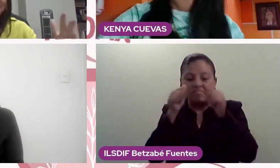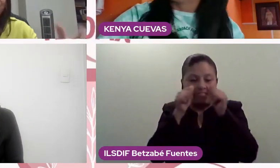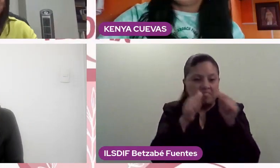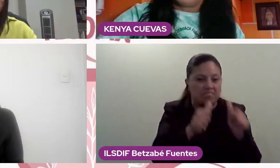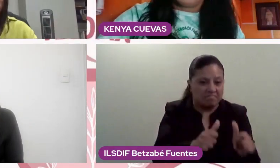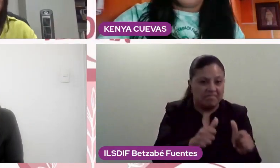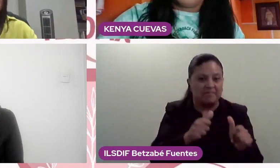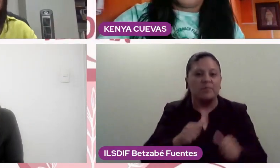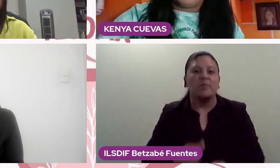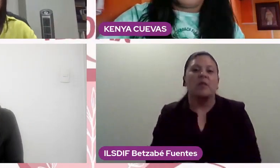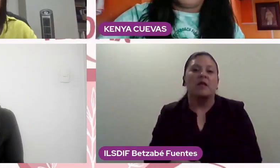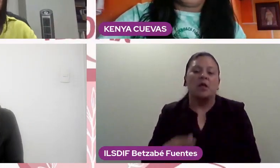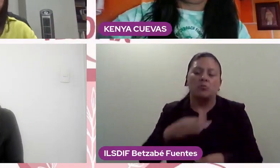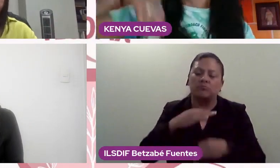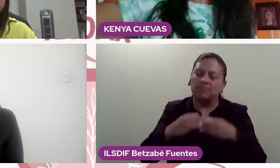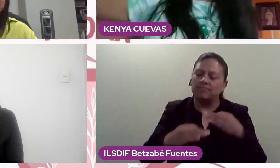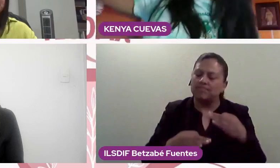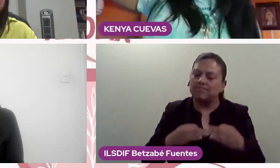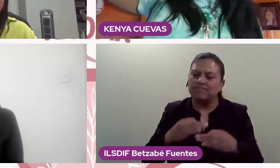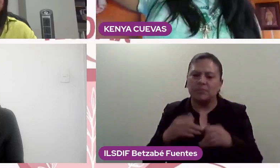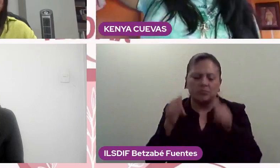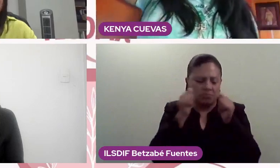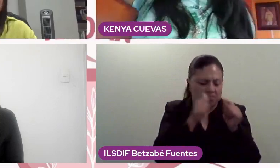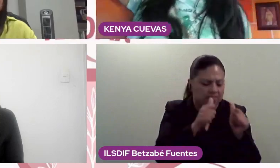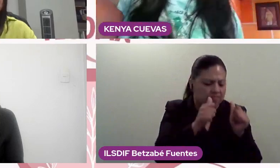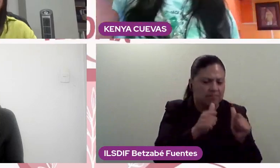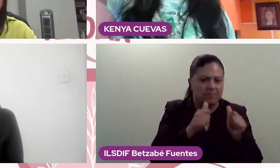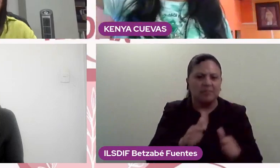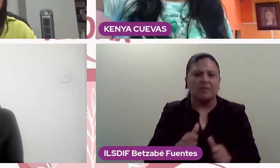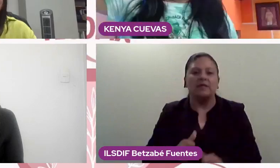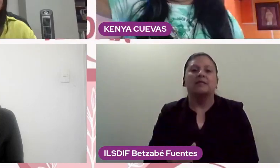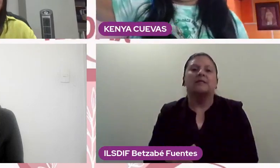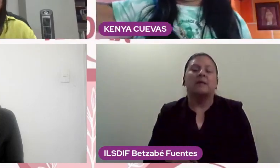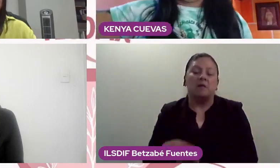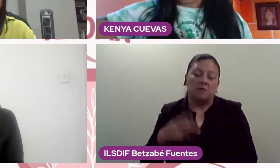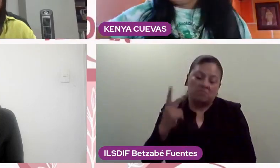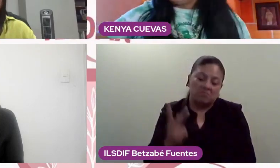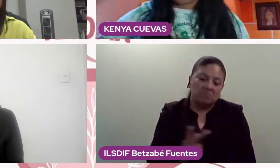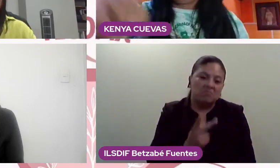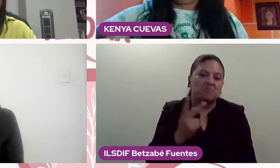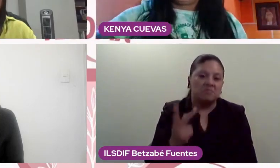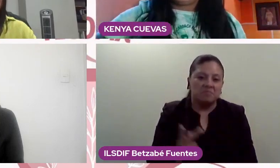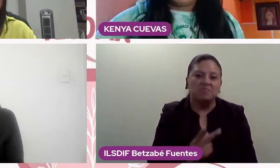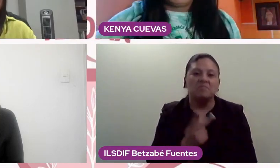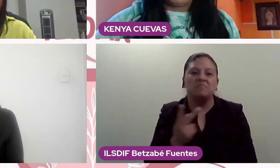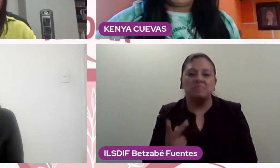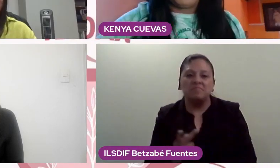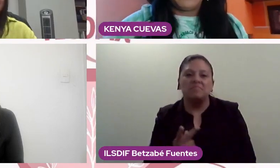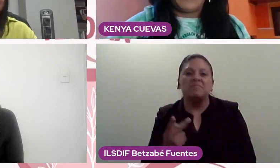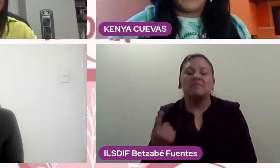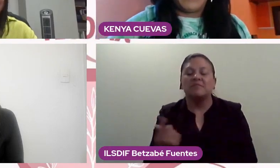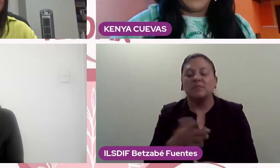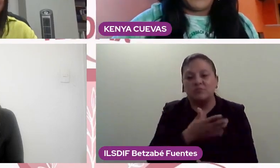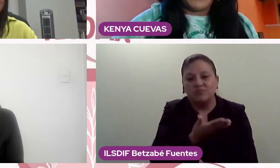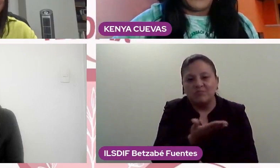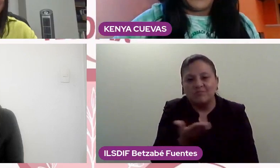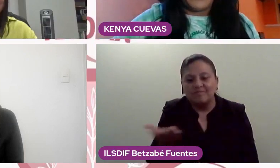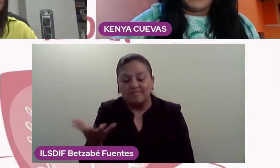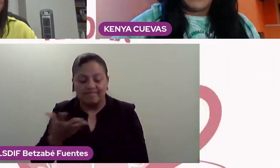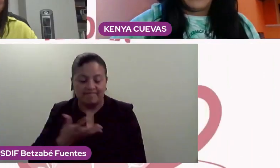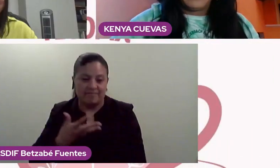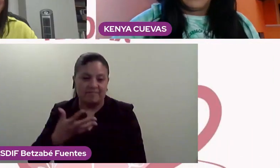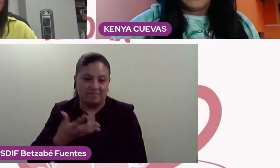el seguimiento a las mismas y, bueno, pues atenta a las preguntas que se tengan de la audiencia. Compañeras,